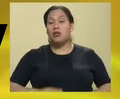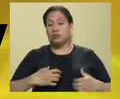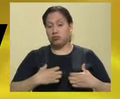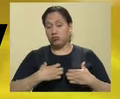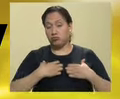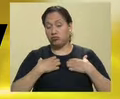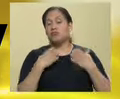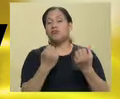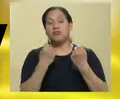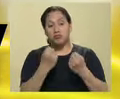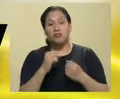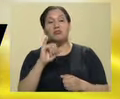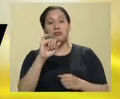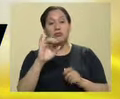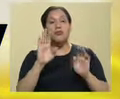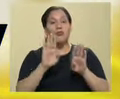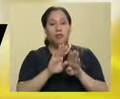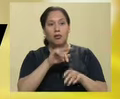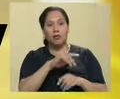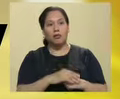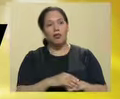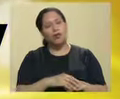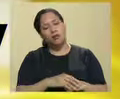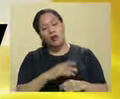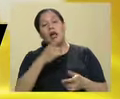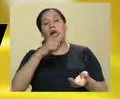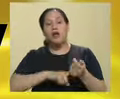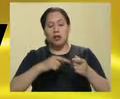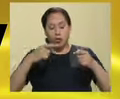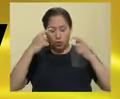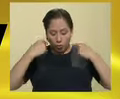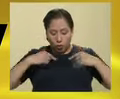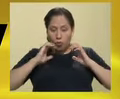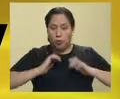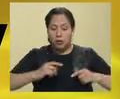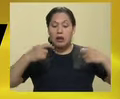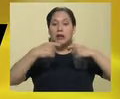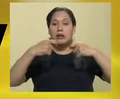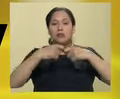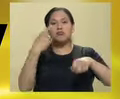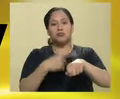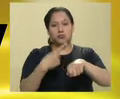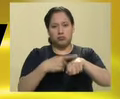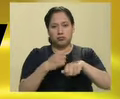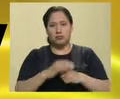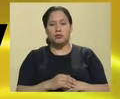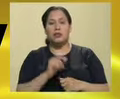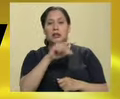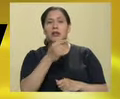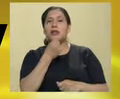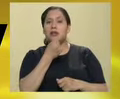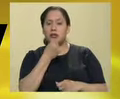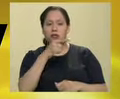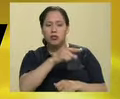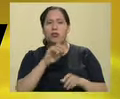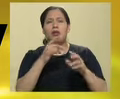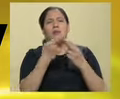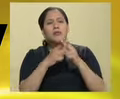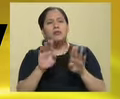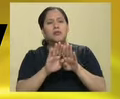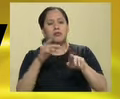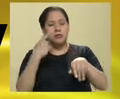supuesto, porque es algo en el sistema nervioso central. Y entonces el niño va a empezar con una letargia,